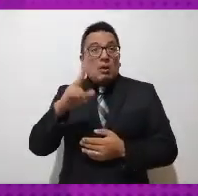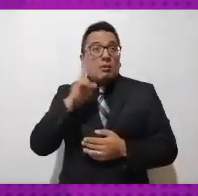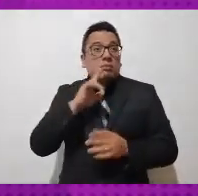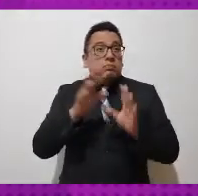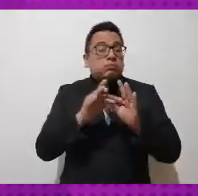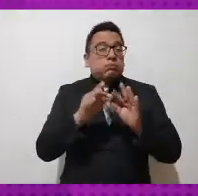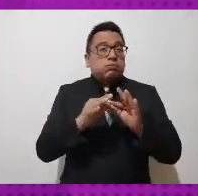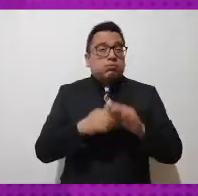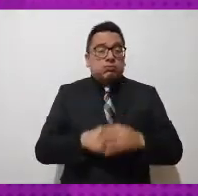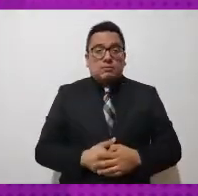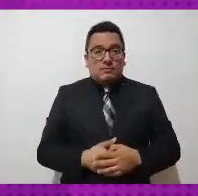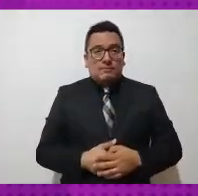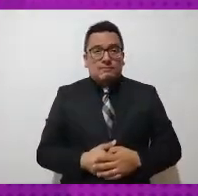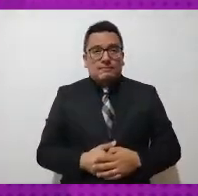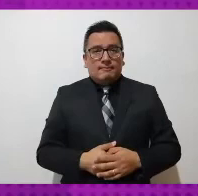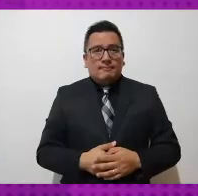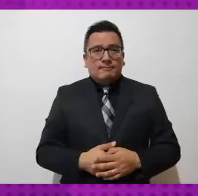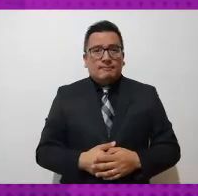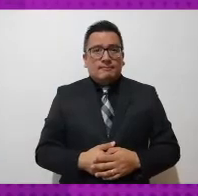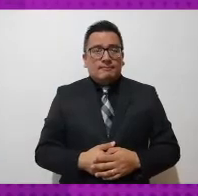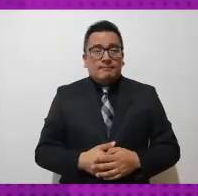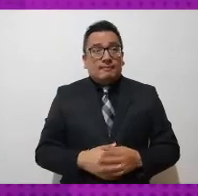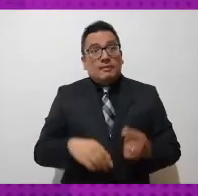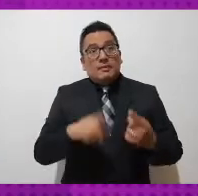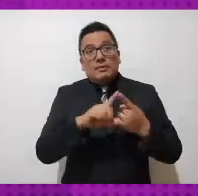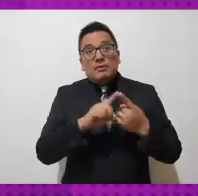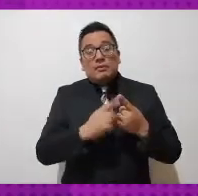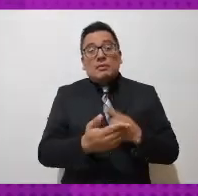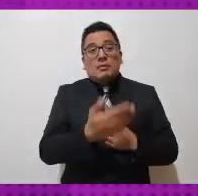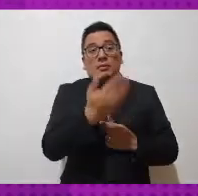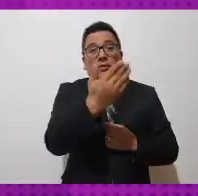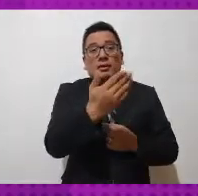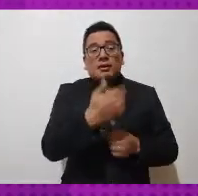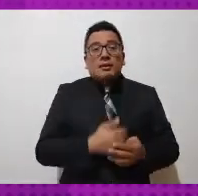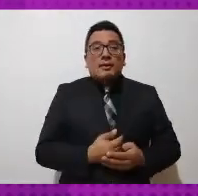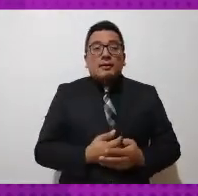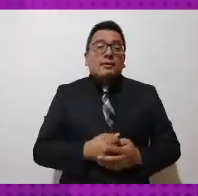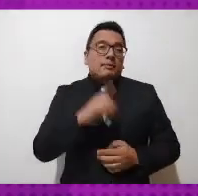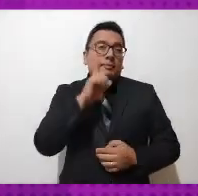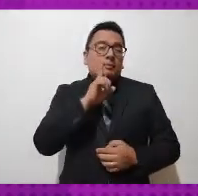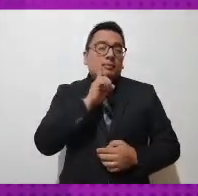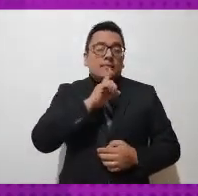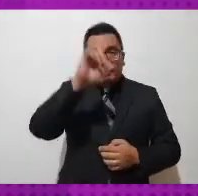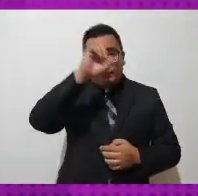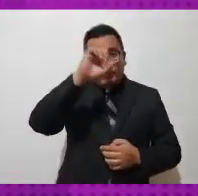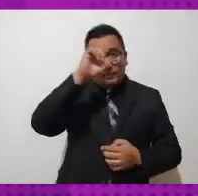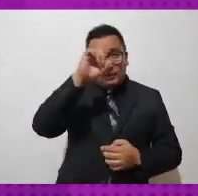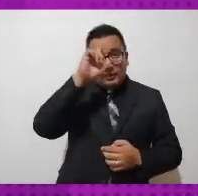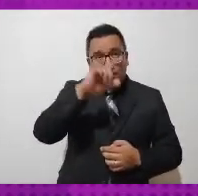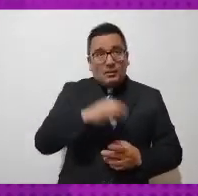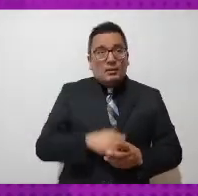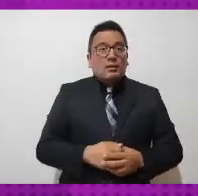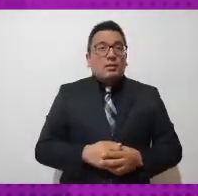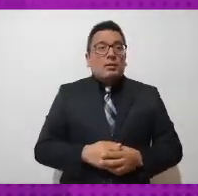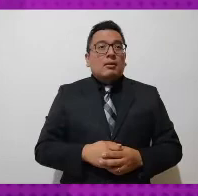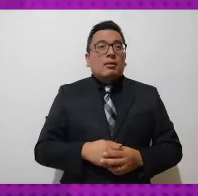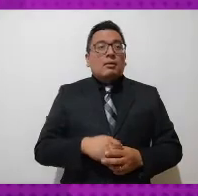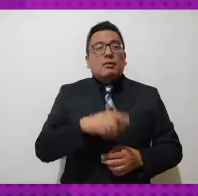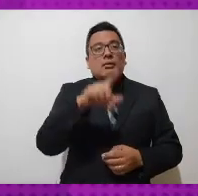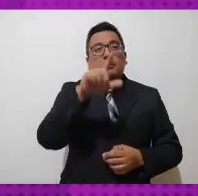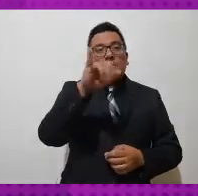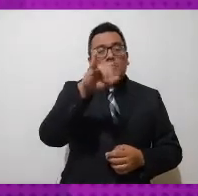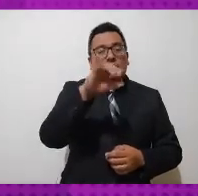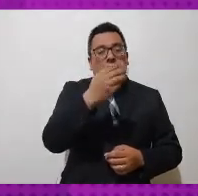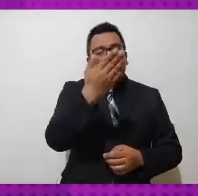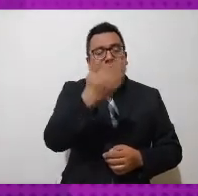para entrar en materia con nuestra entrevista. Primero cedería el uso de la voz a la consejera Lirio de Campeche. Adelante,